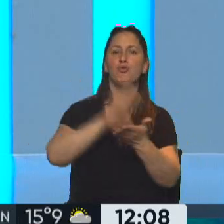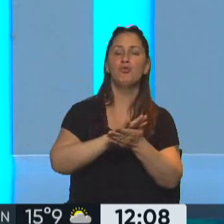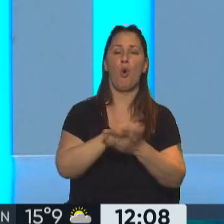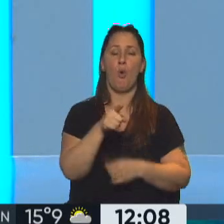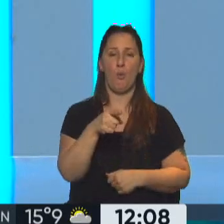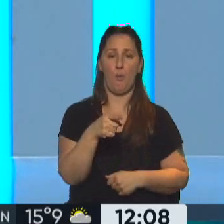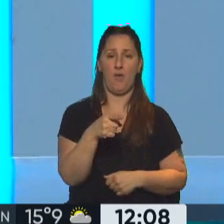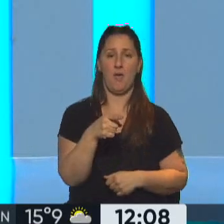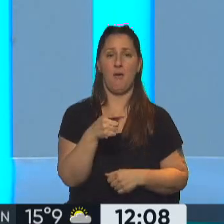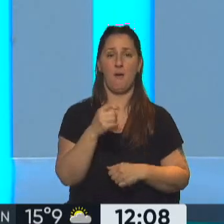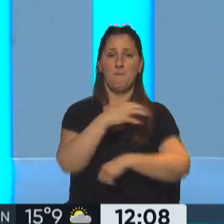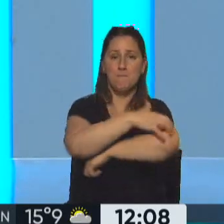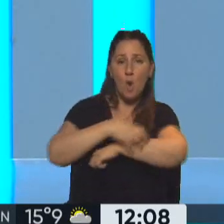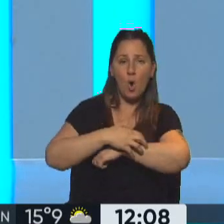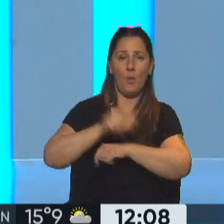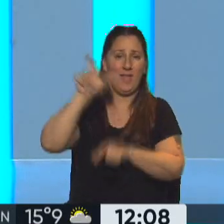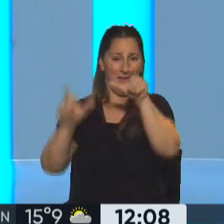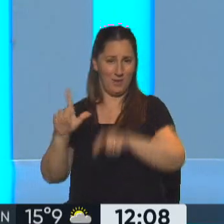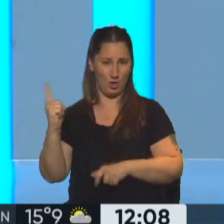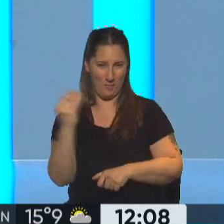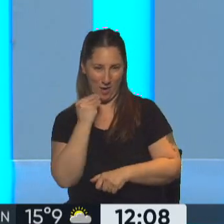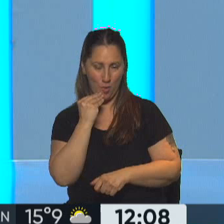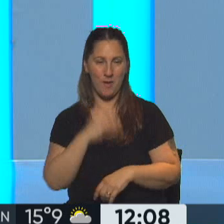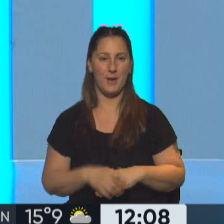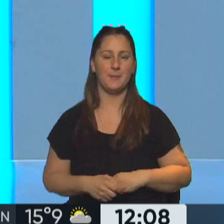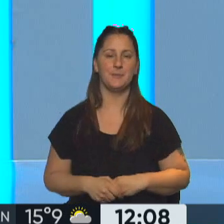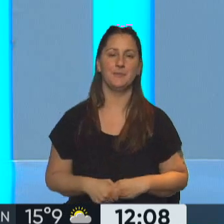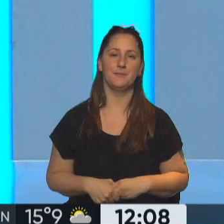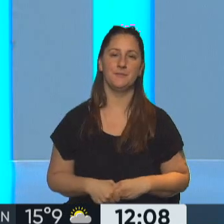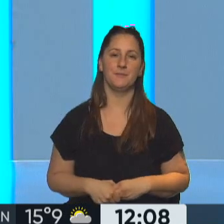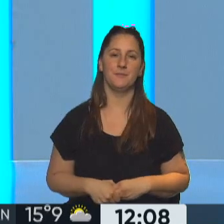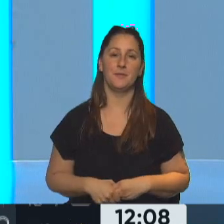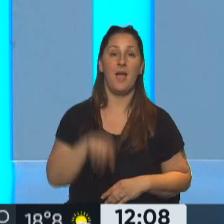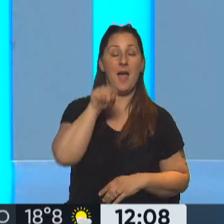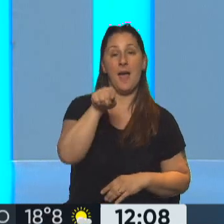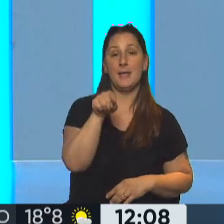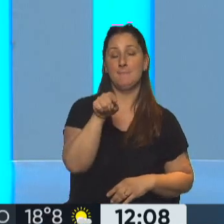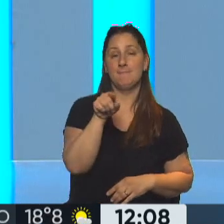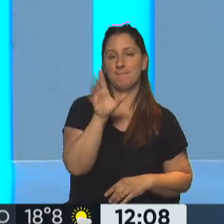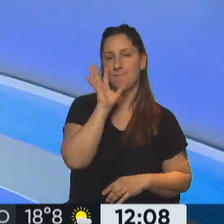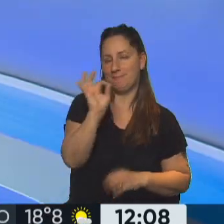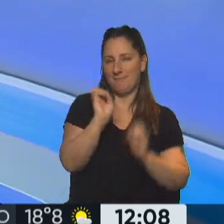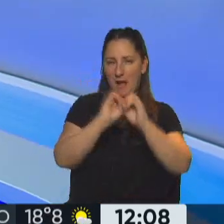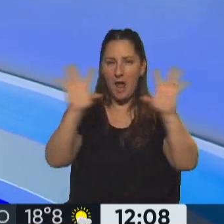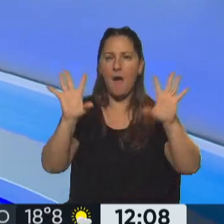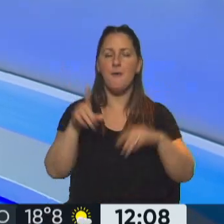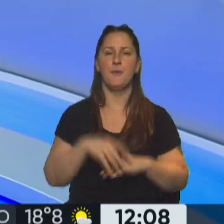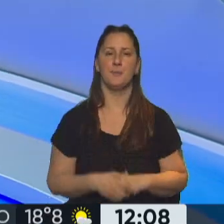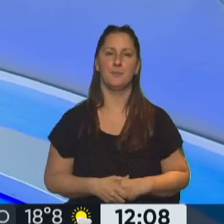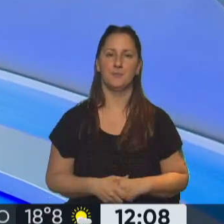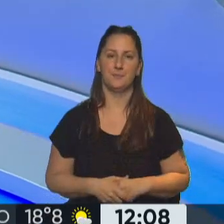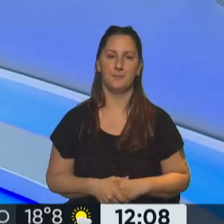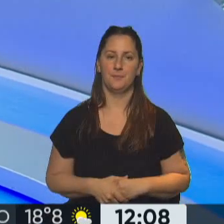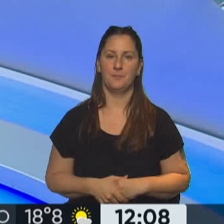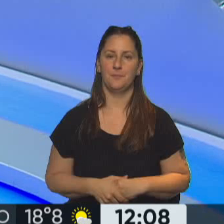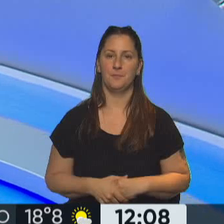evolución de la pobreza y la indigencia. En principio, lo que aparece evidente es que después de